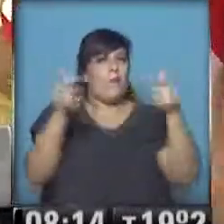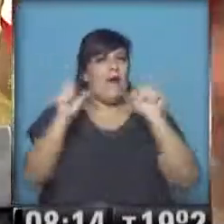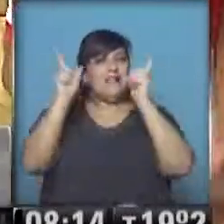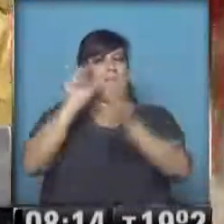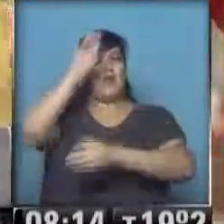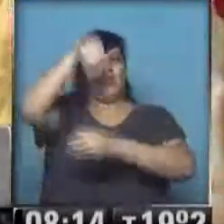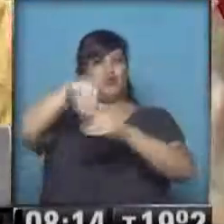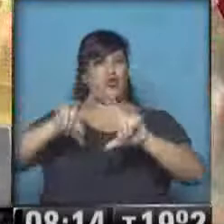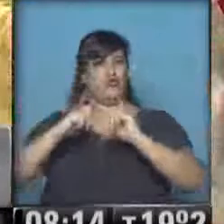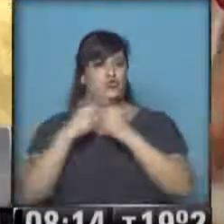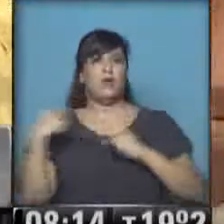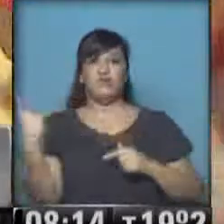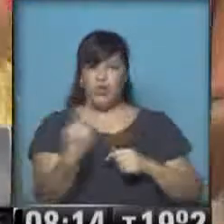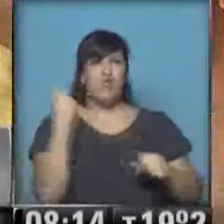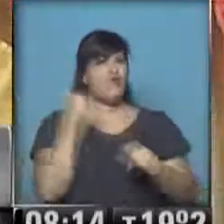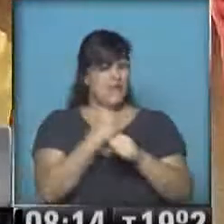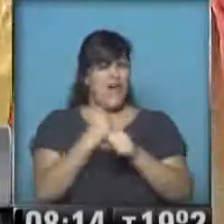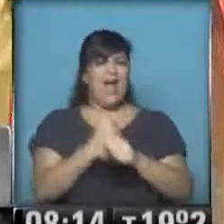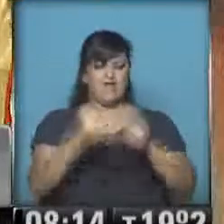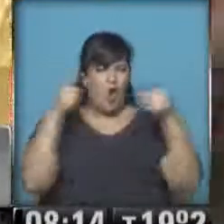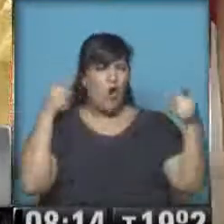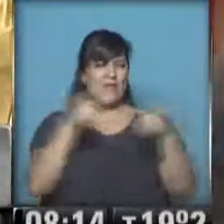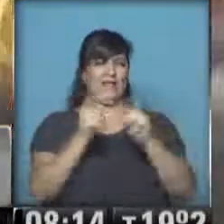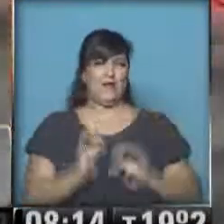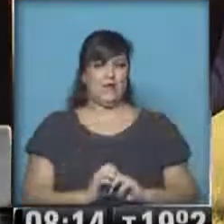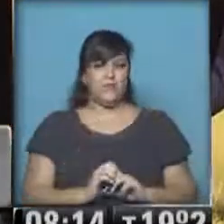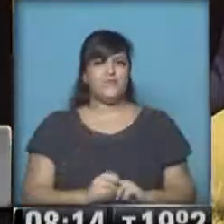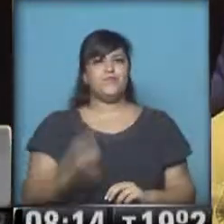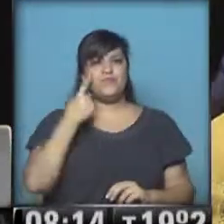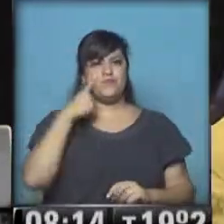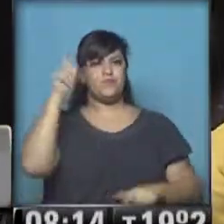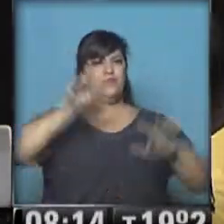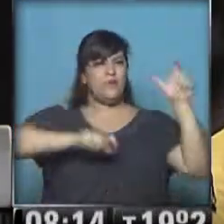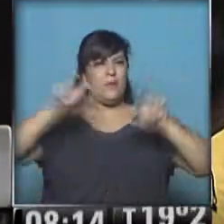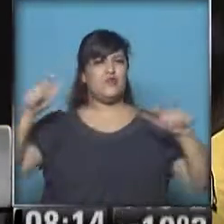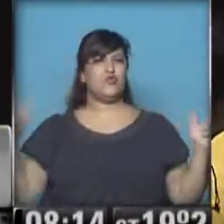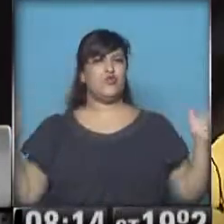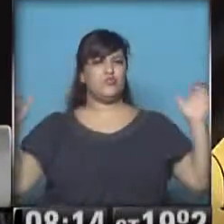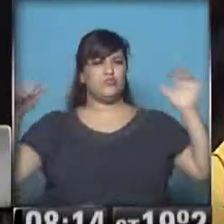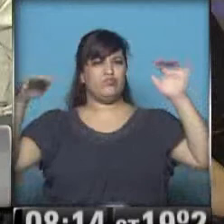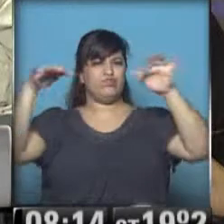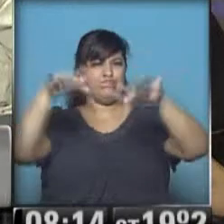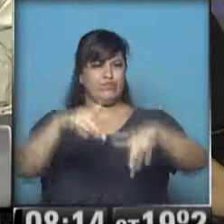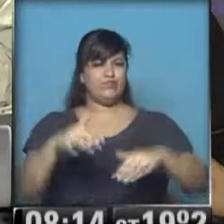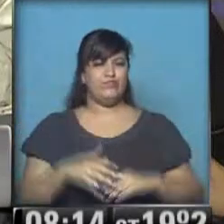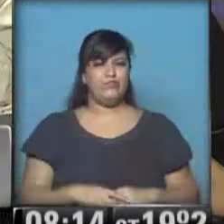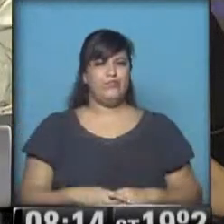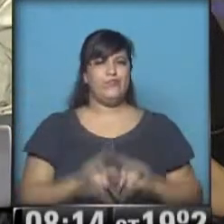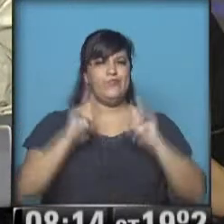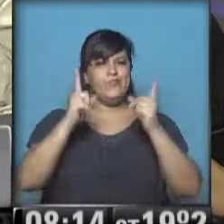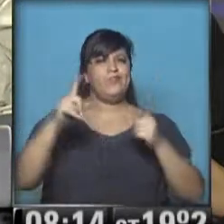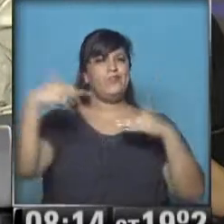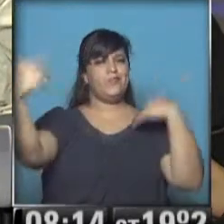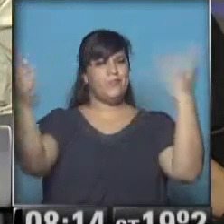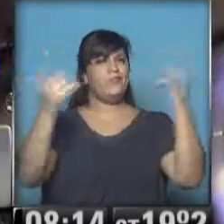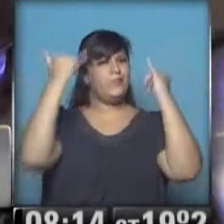Lo estamos poniendo en práctica. Veíamos la cantidad de gente, la cantidad de gente que había en el auditorium, la cantidad de gente que hay afuera. Hay